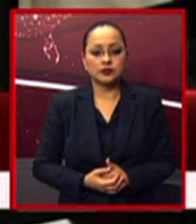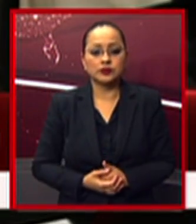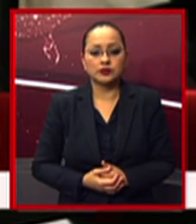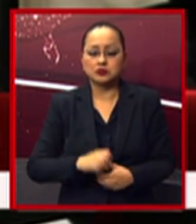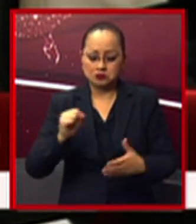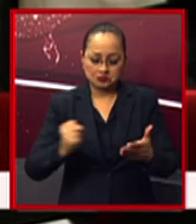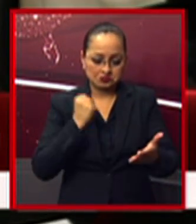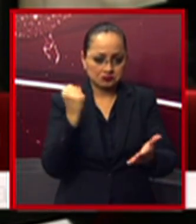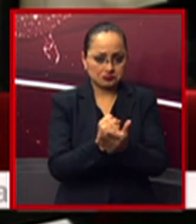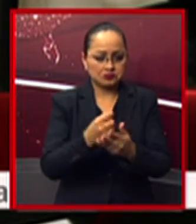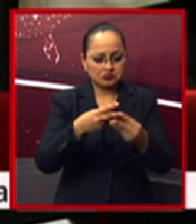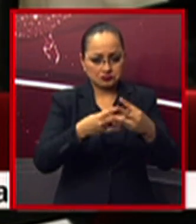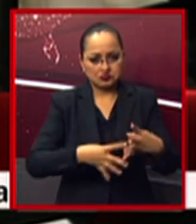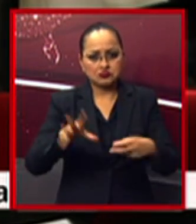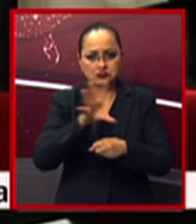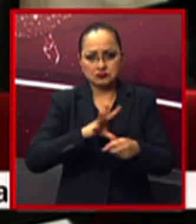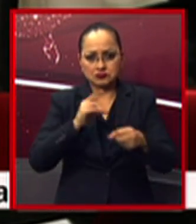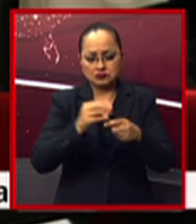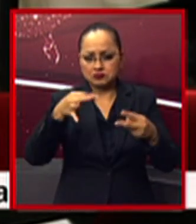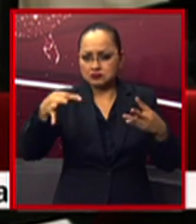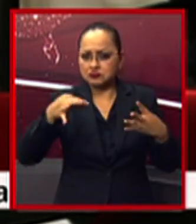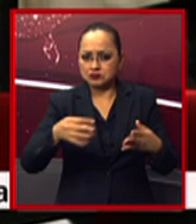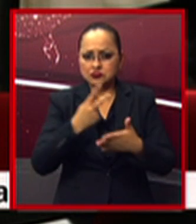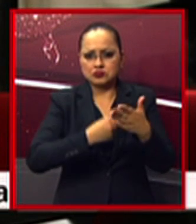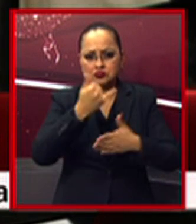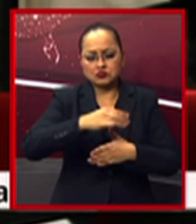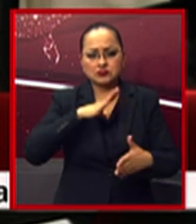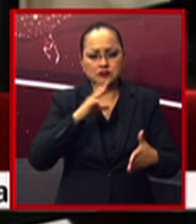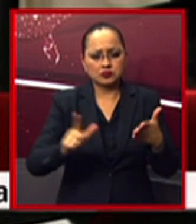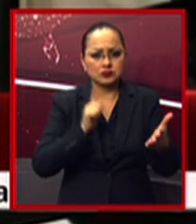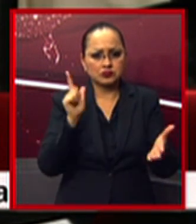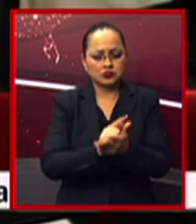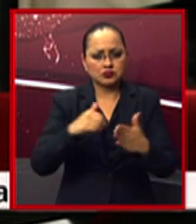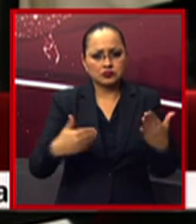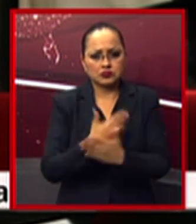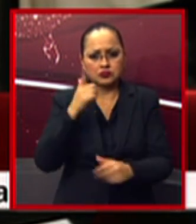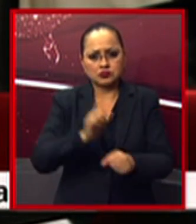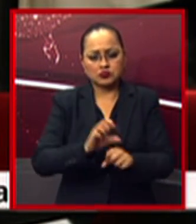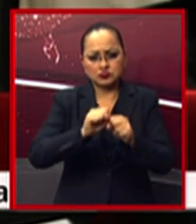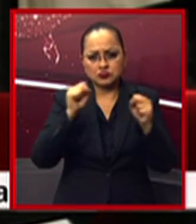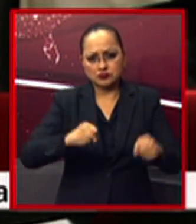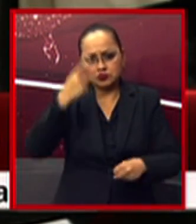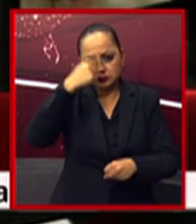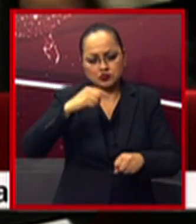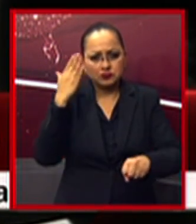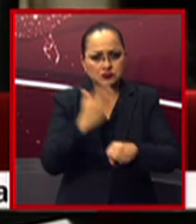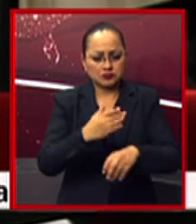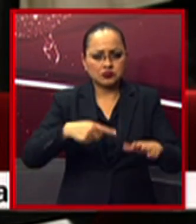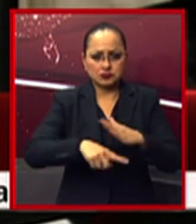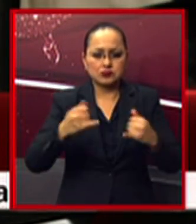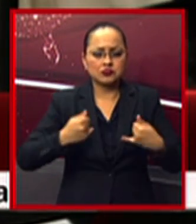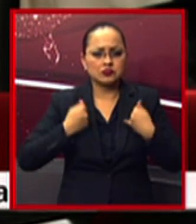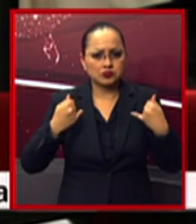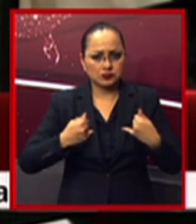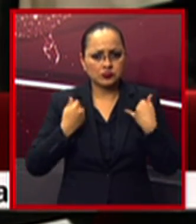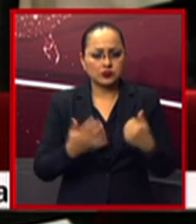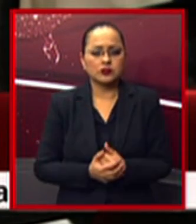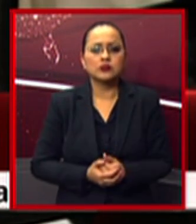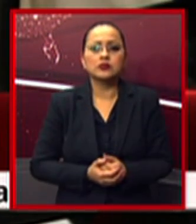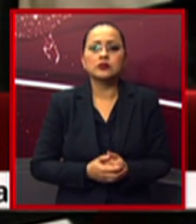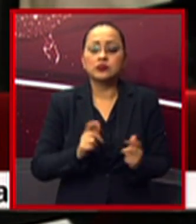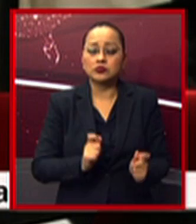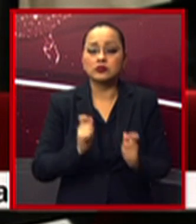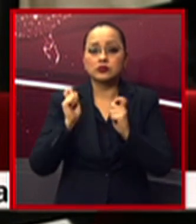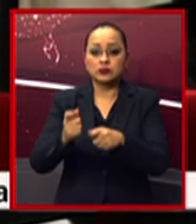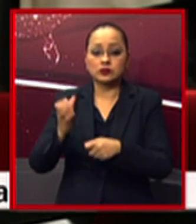Está aprobado en lo general y en lo particular el proyecto de decreto por el que se expide la Ley Nacional del Sistema Integral de Justicia Penal para Adolescentes. Se remite